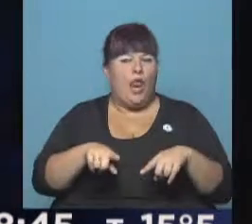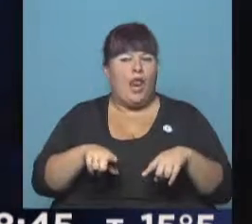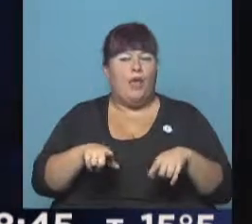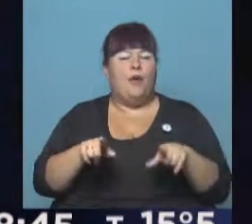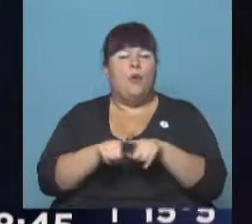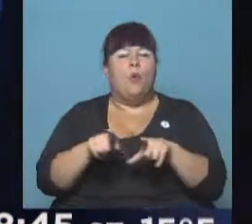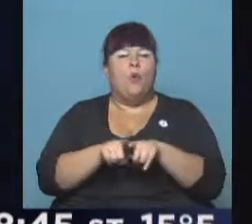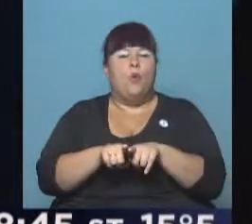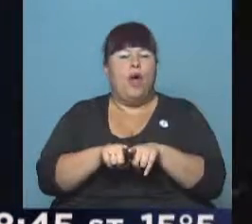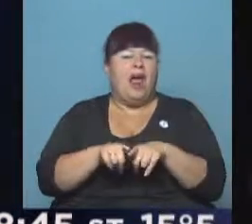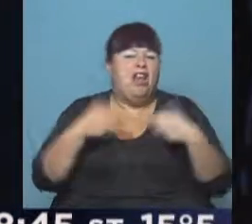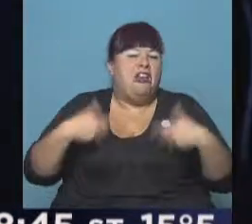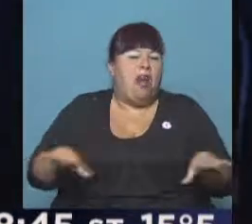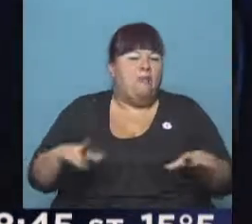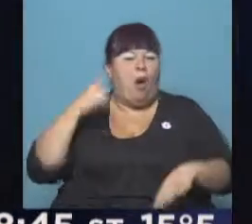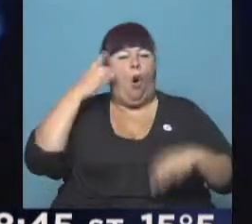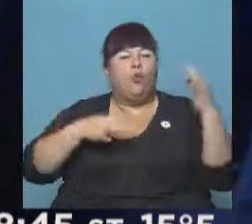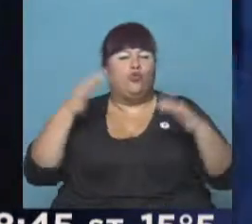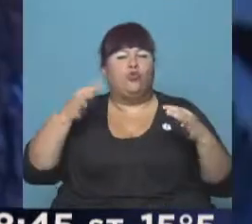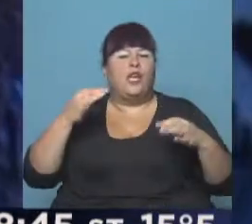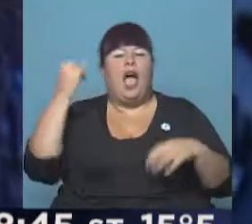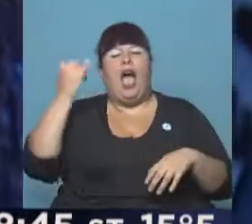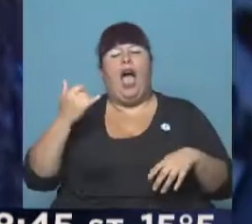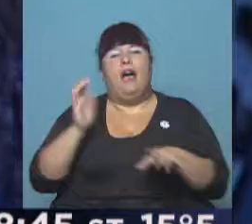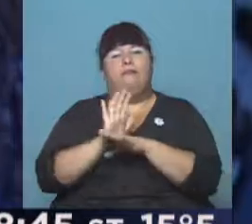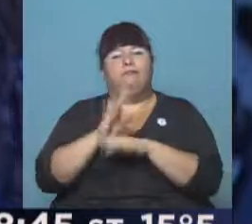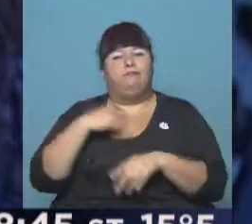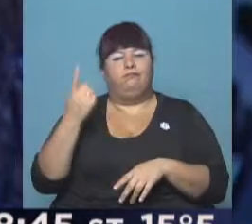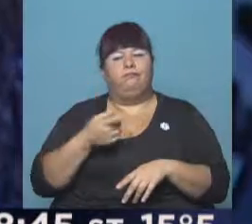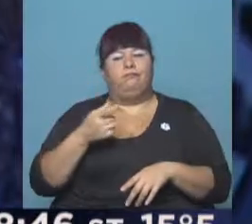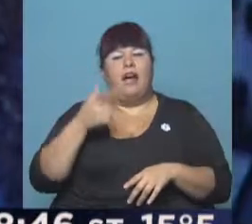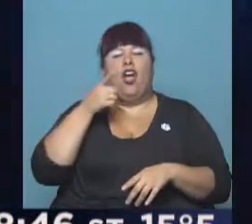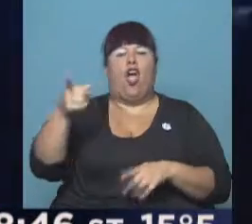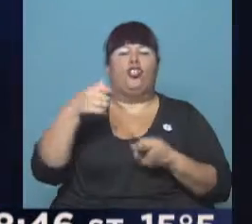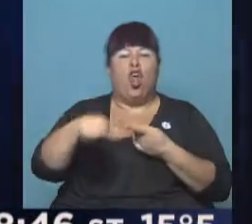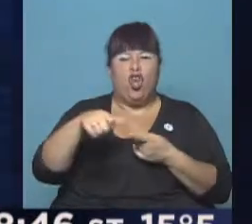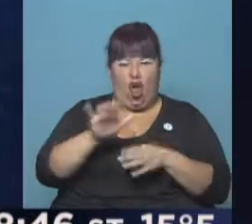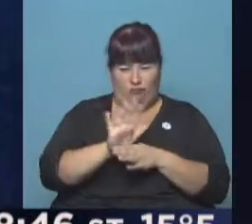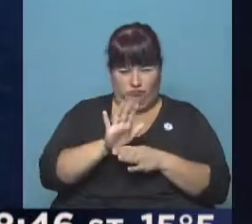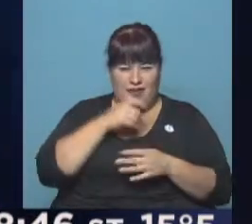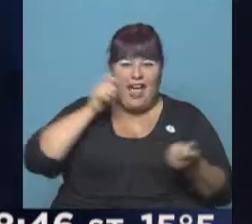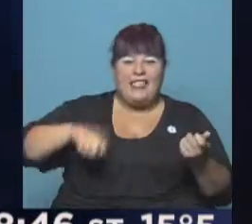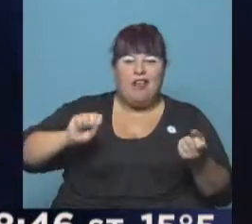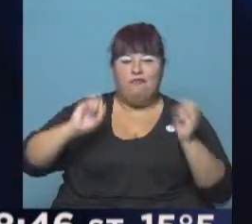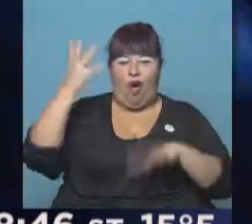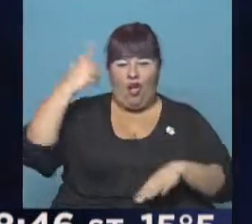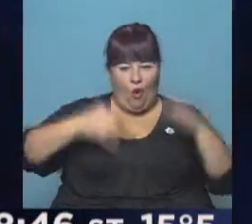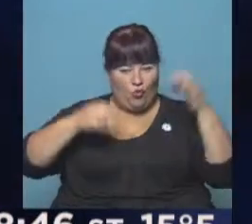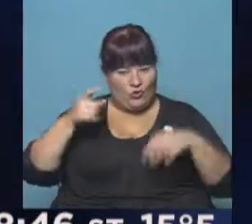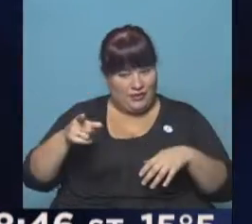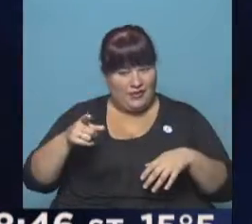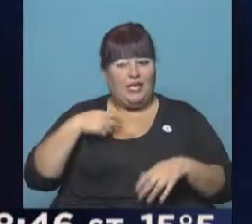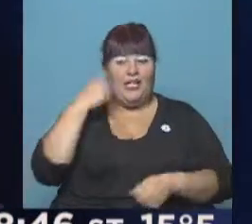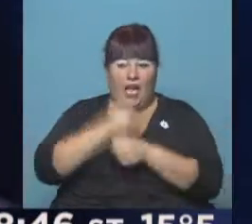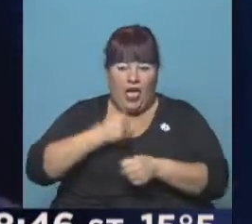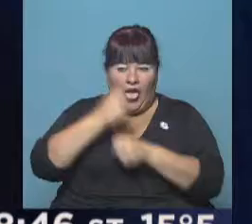como común en la justicia la existencia de lo que nosotros llamamos los anti no kiss si los esclavos modernos de la justicia los